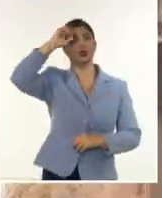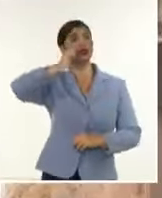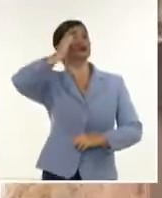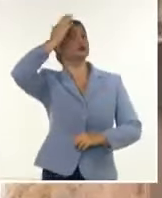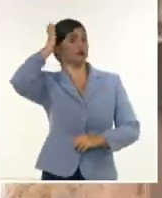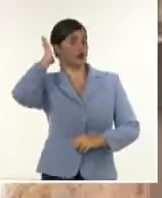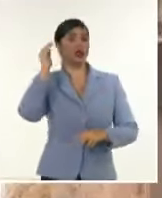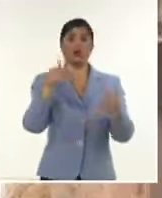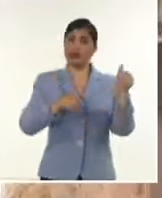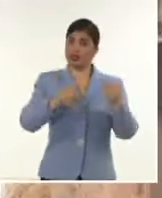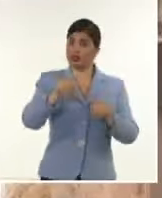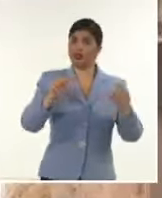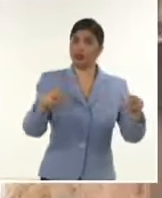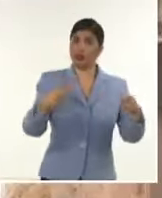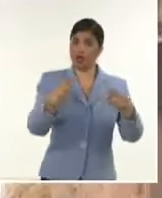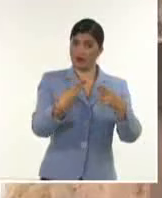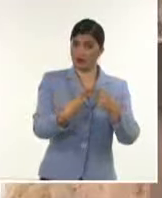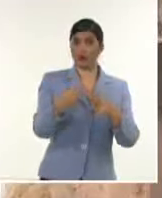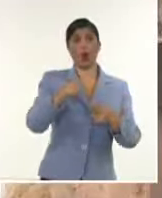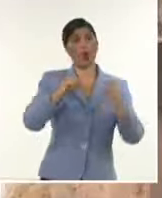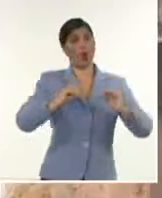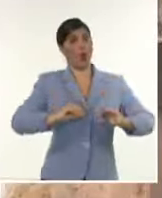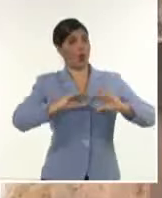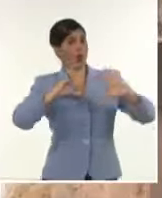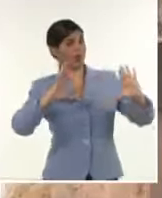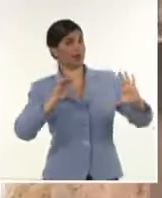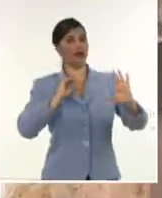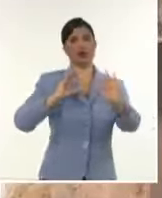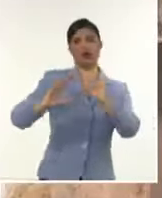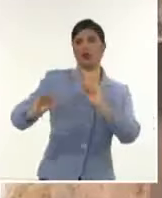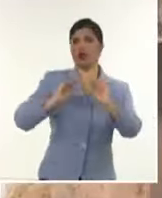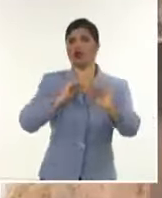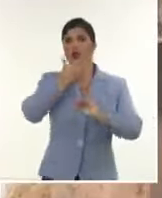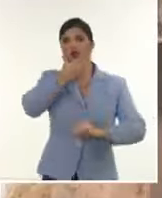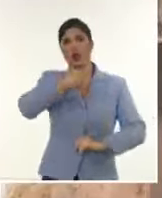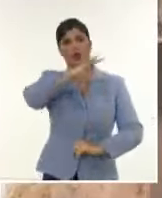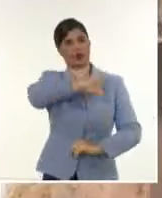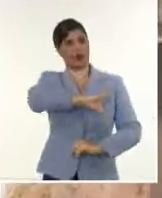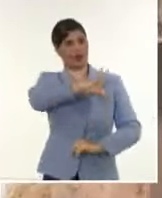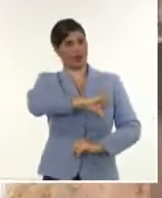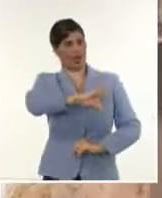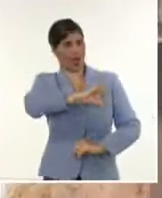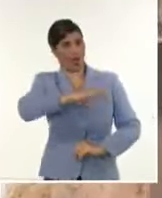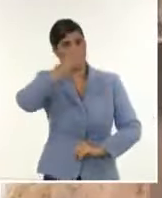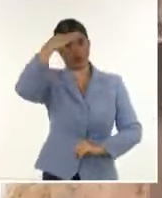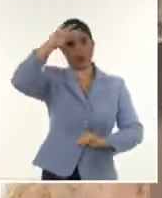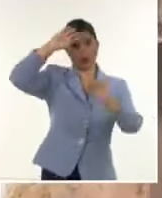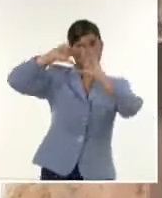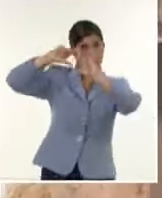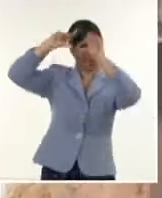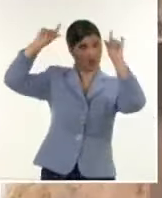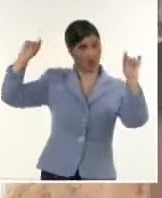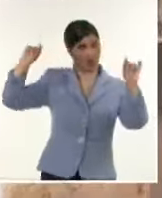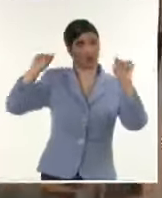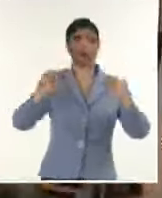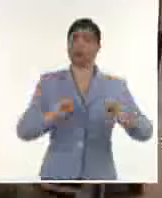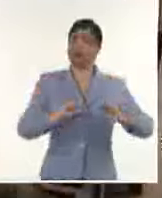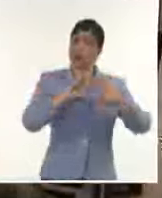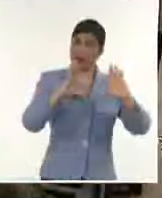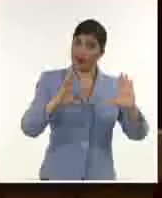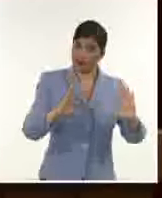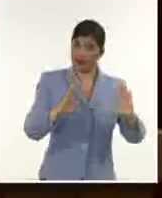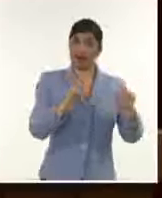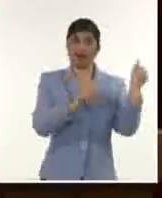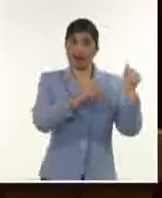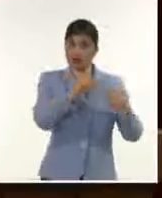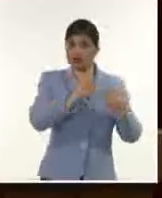Bermúdez, quien estuvo toda la mañana intercambiando con los delegados, primero en la sesión plenaria y luego, por supuesto, sus palabras de clausura